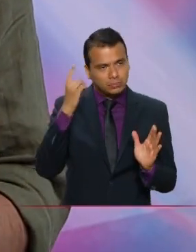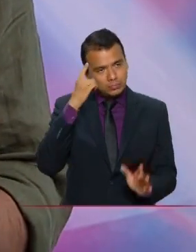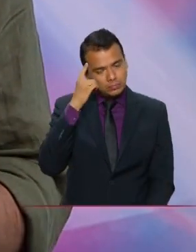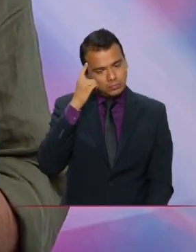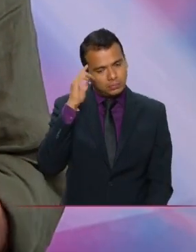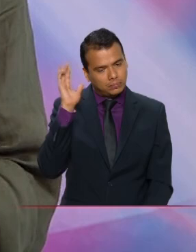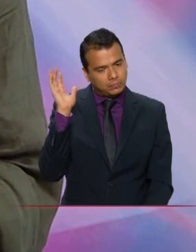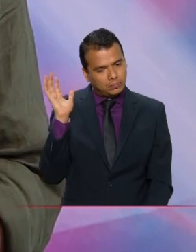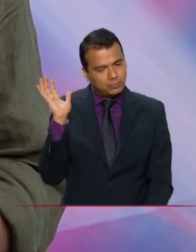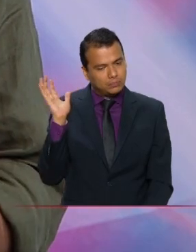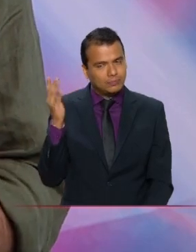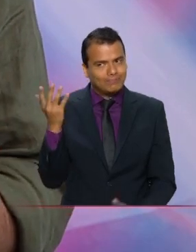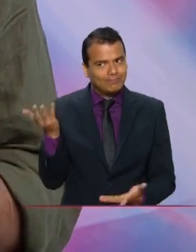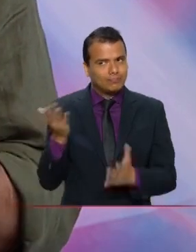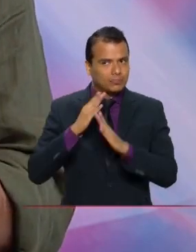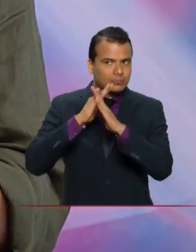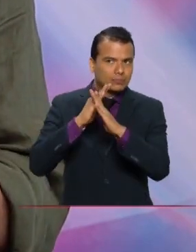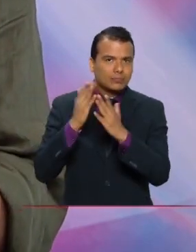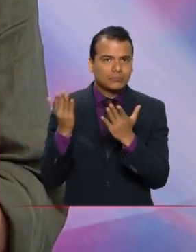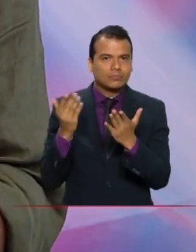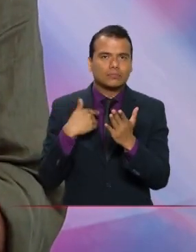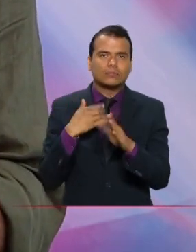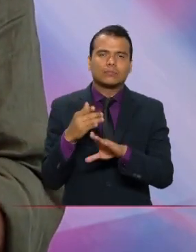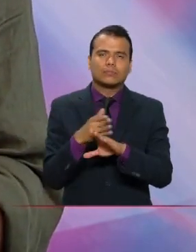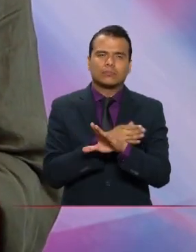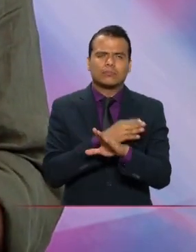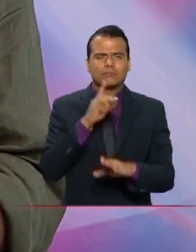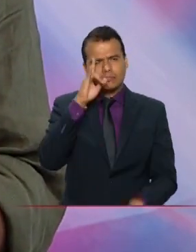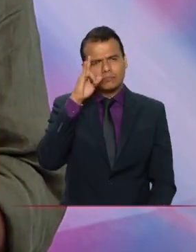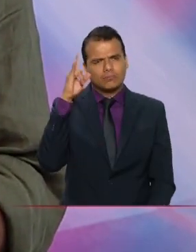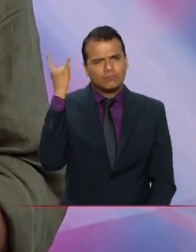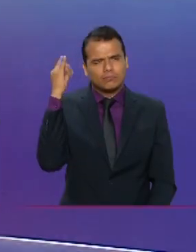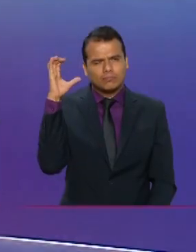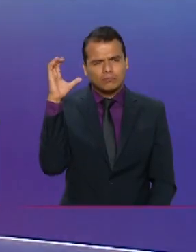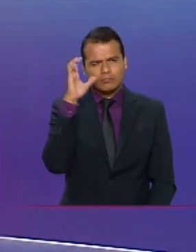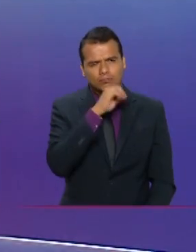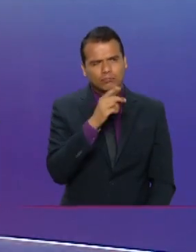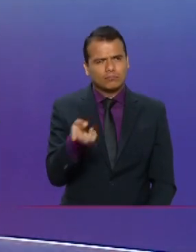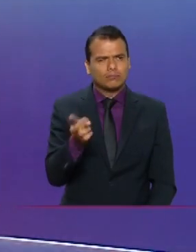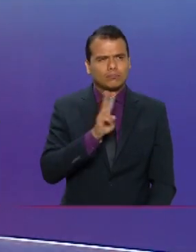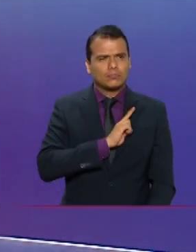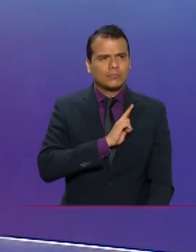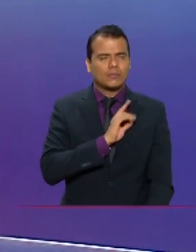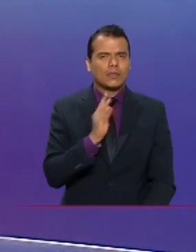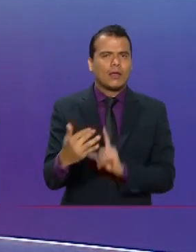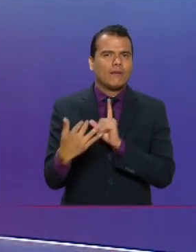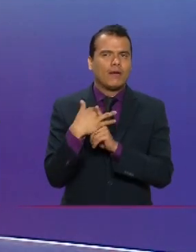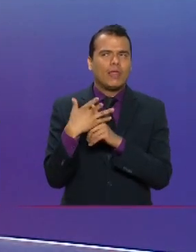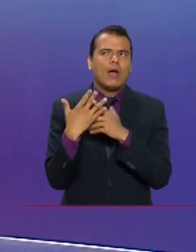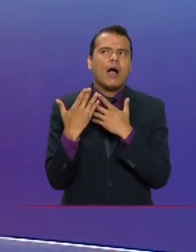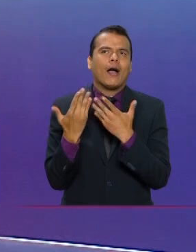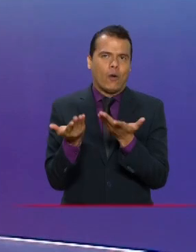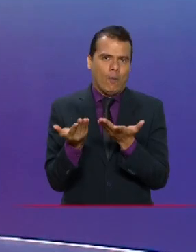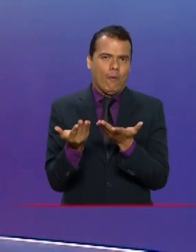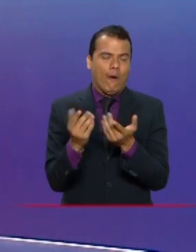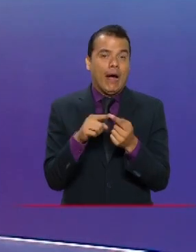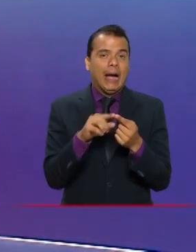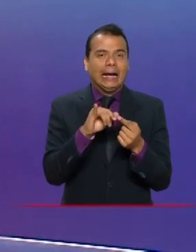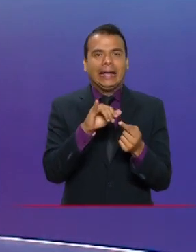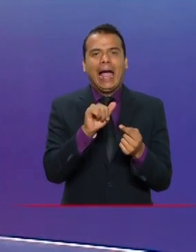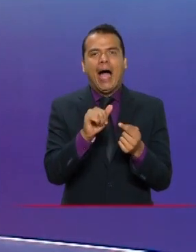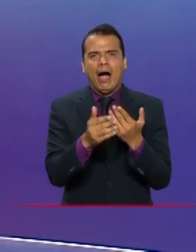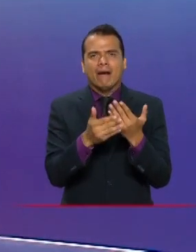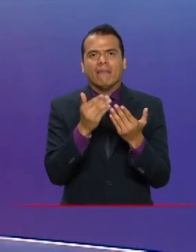preguntas de cómo evito que me suceda, sino cómo me doy cuenta que ya me sucedió. ¿Qué papel está jugando la inteligencia artificial